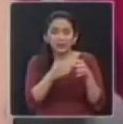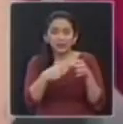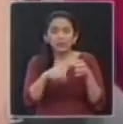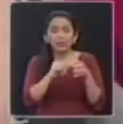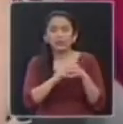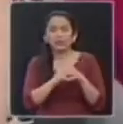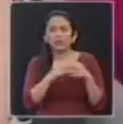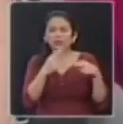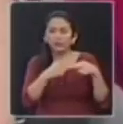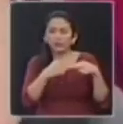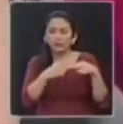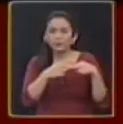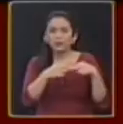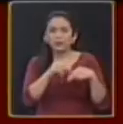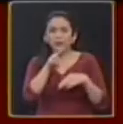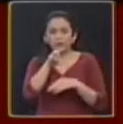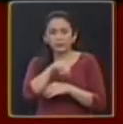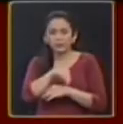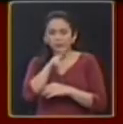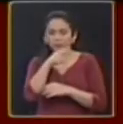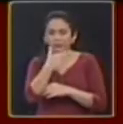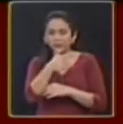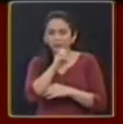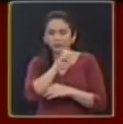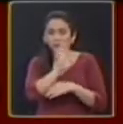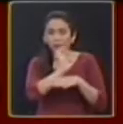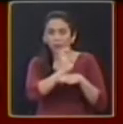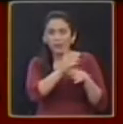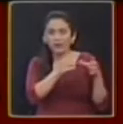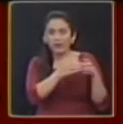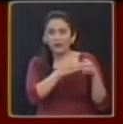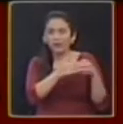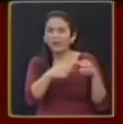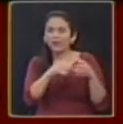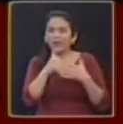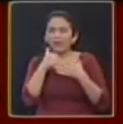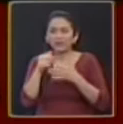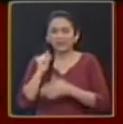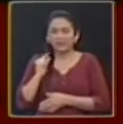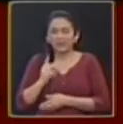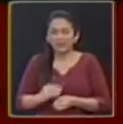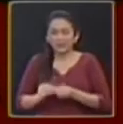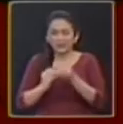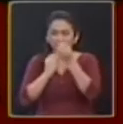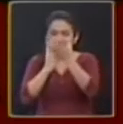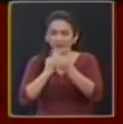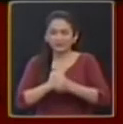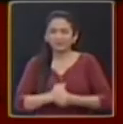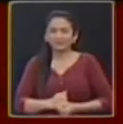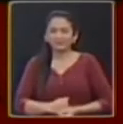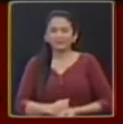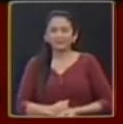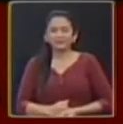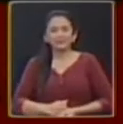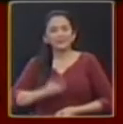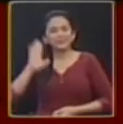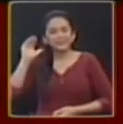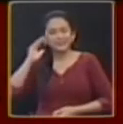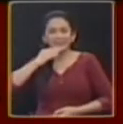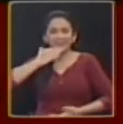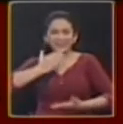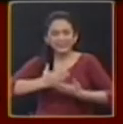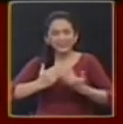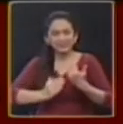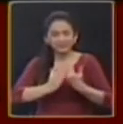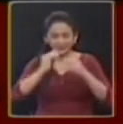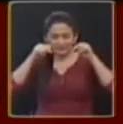nos acompaña para darnos más información desde Cuenca. ¿Qué tal? Bienvenida, Mónica. Hola, María Antonieta, muchas gracias por la invitación. Un gusto estar